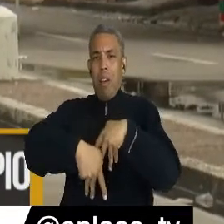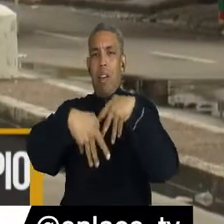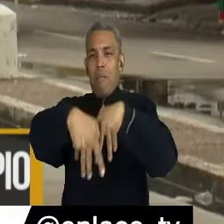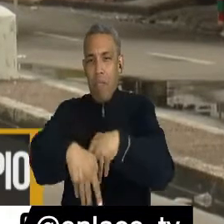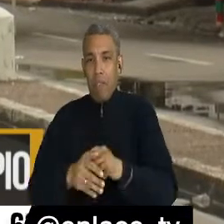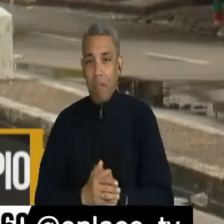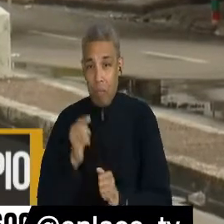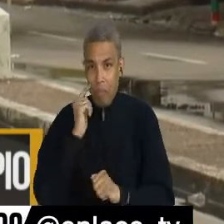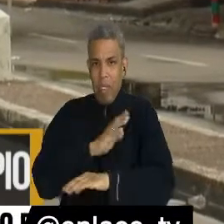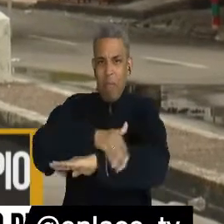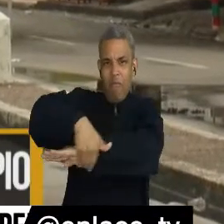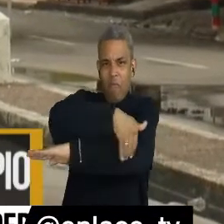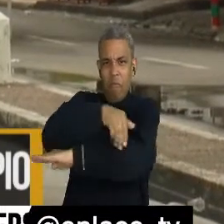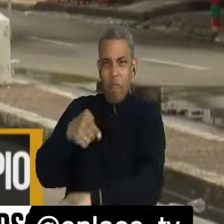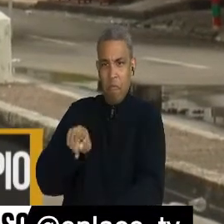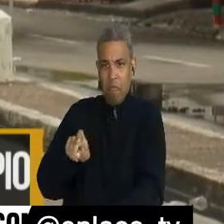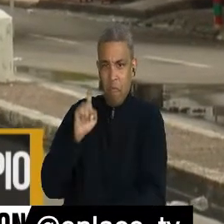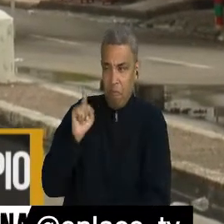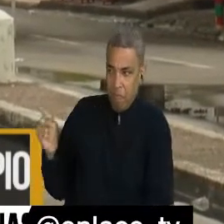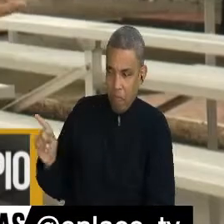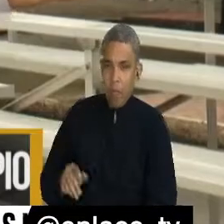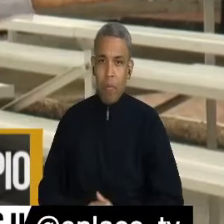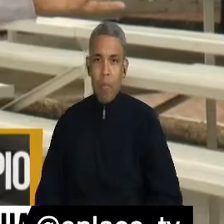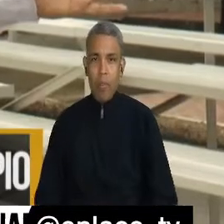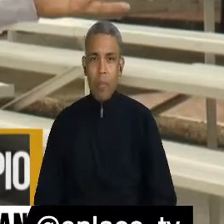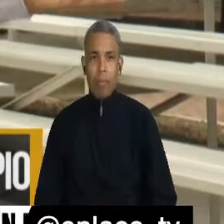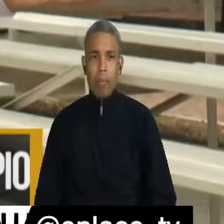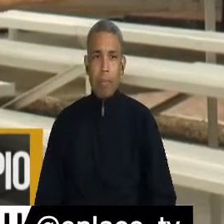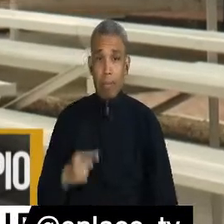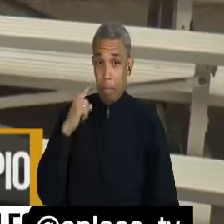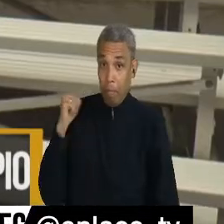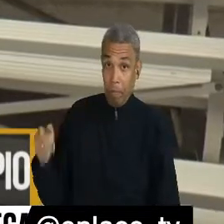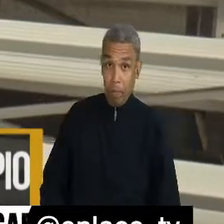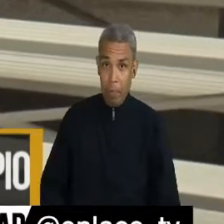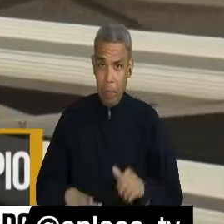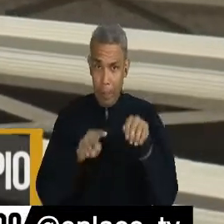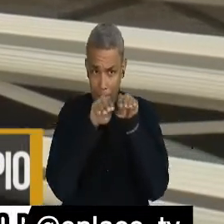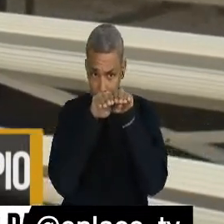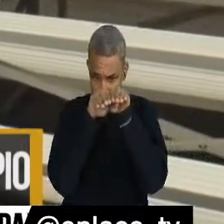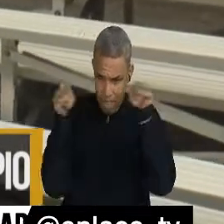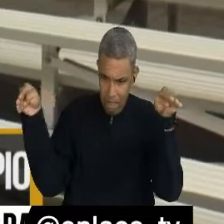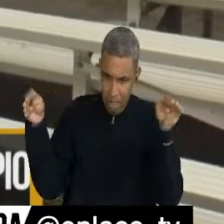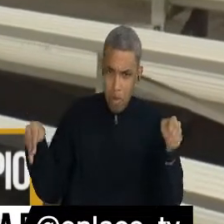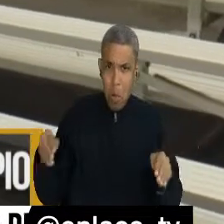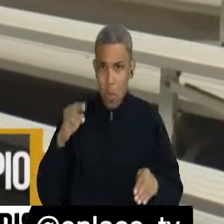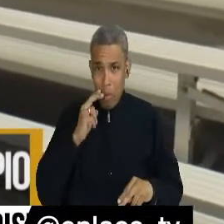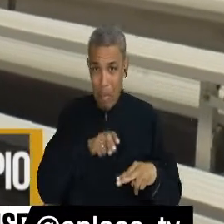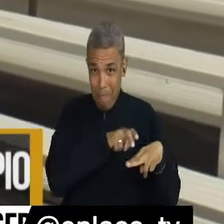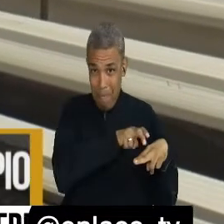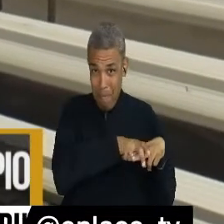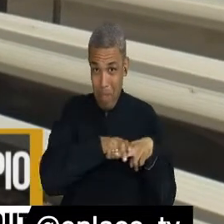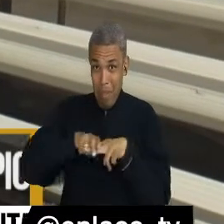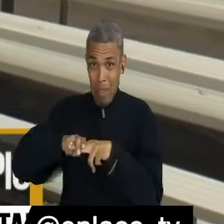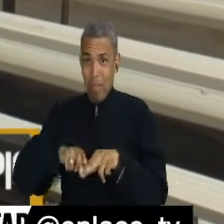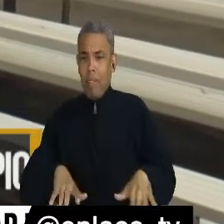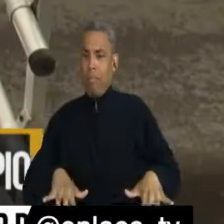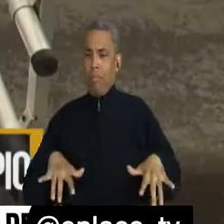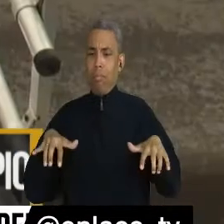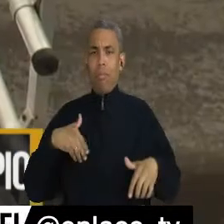Carrera 16, está ubicada la tarima principal. Gradas como estas estarán ubicadas a lo largo de la Avenida del Ferrocarril para mayor comodidad de los